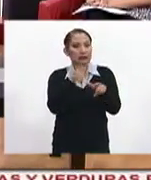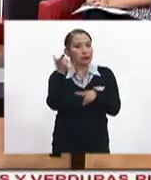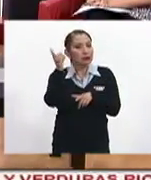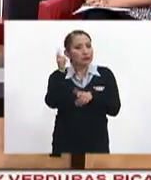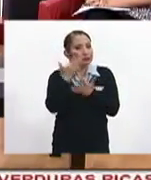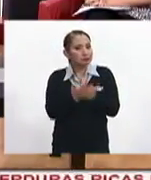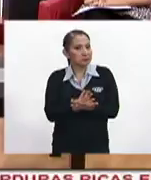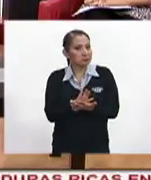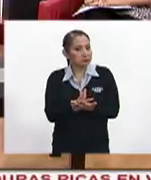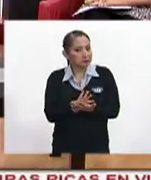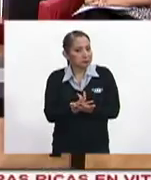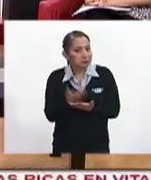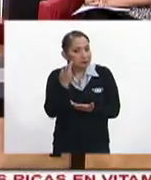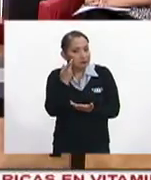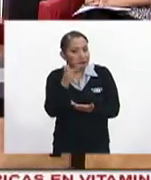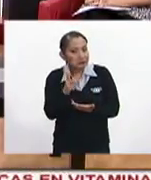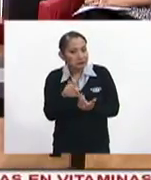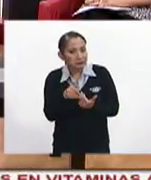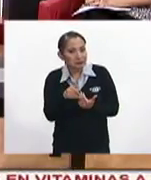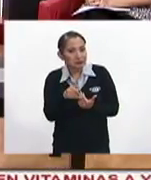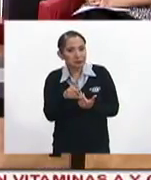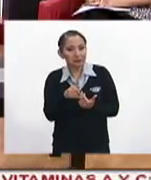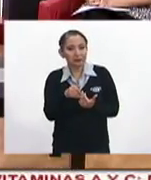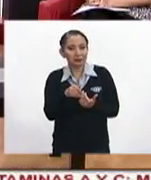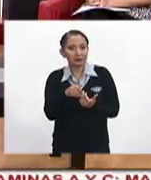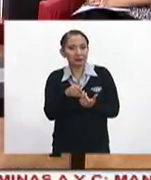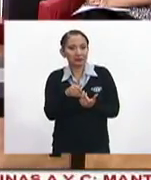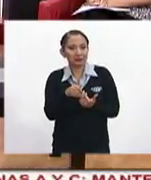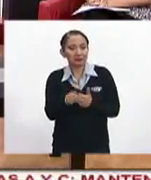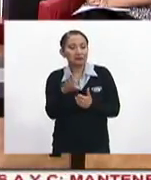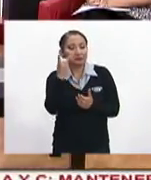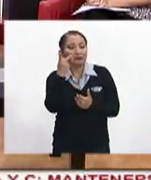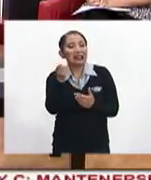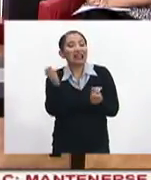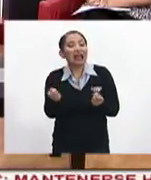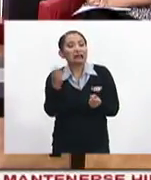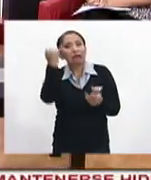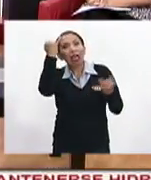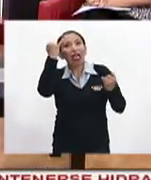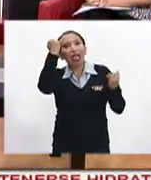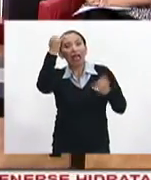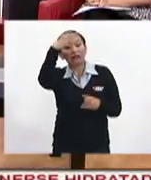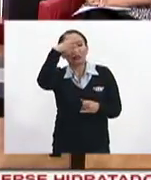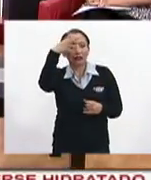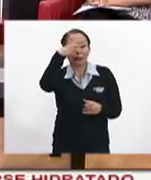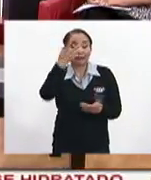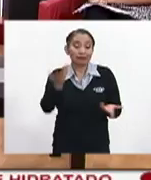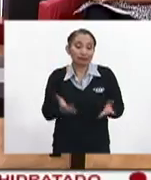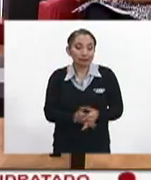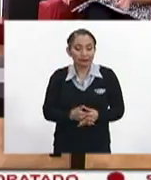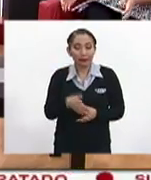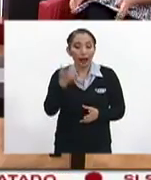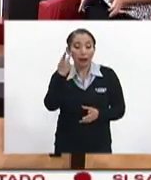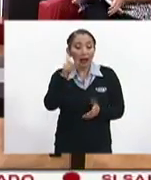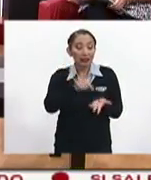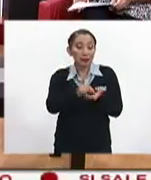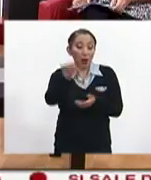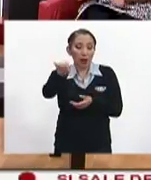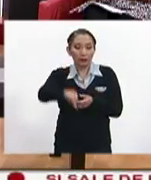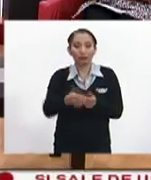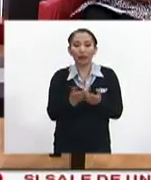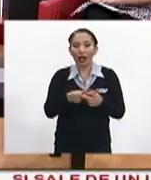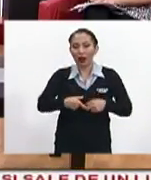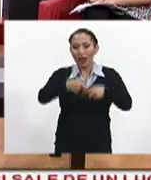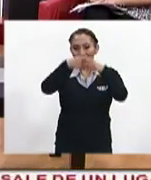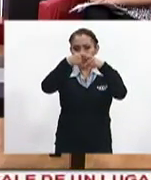esperando, como tú dices, pues ver qué ocurrencia tiene el señor Trump. Esperemos el tuit del día de hoy.